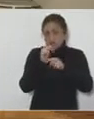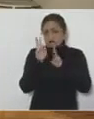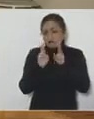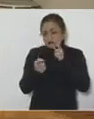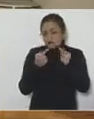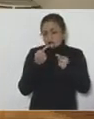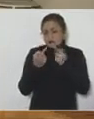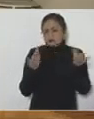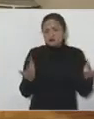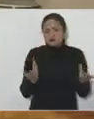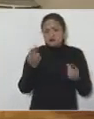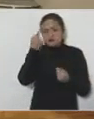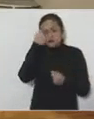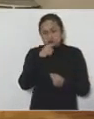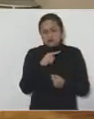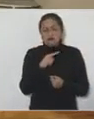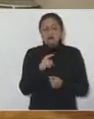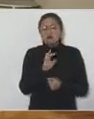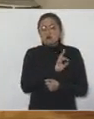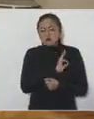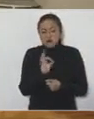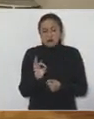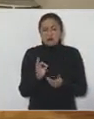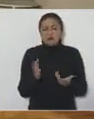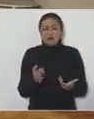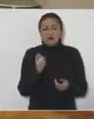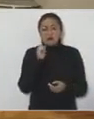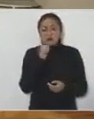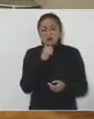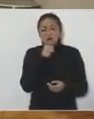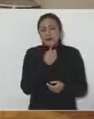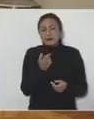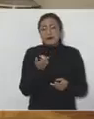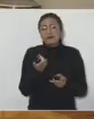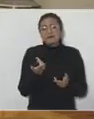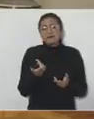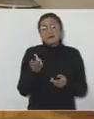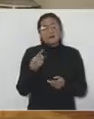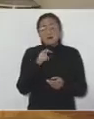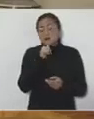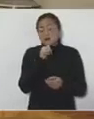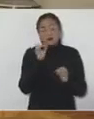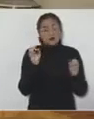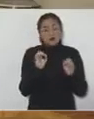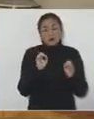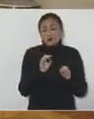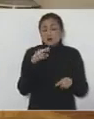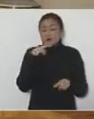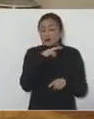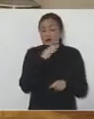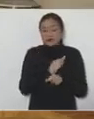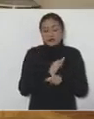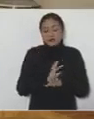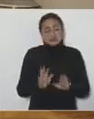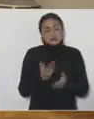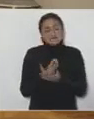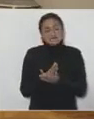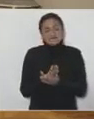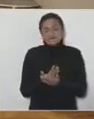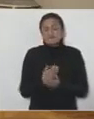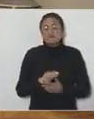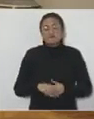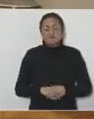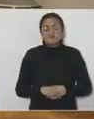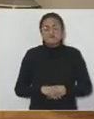para que pudiéramos tener algún comentario inicial pero no es muy pronto es muy pronto